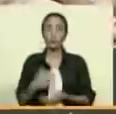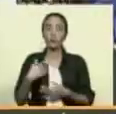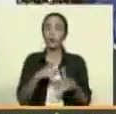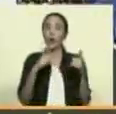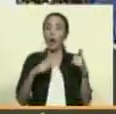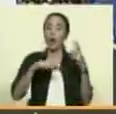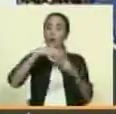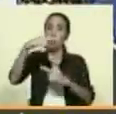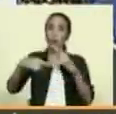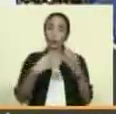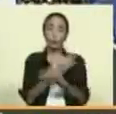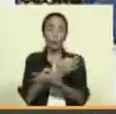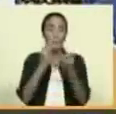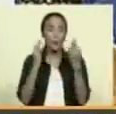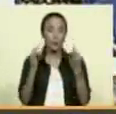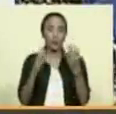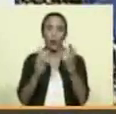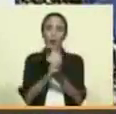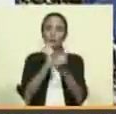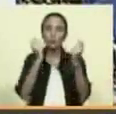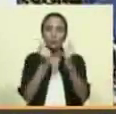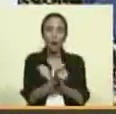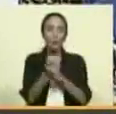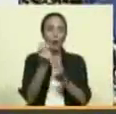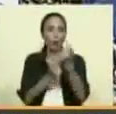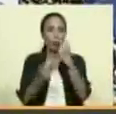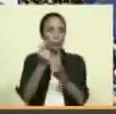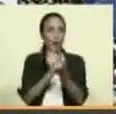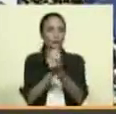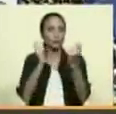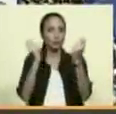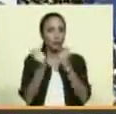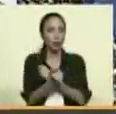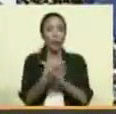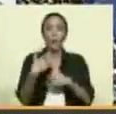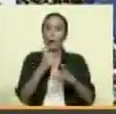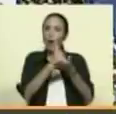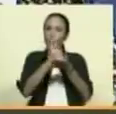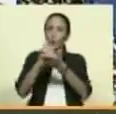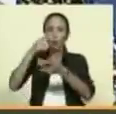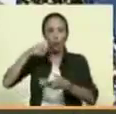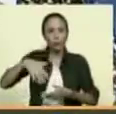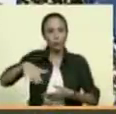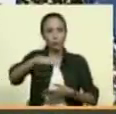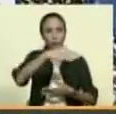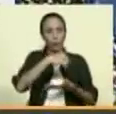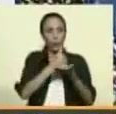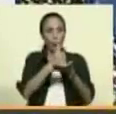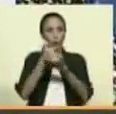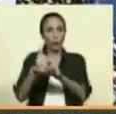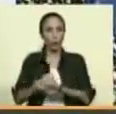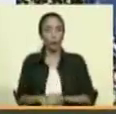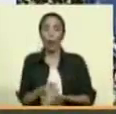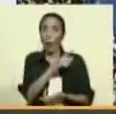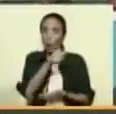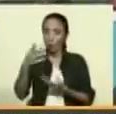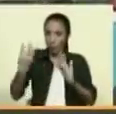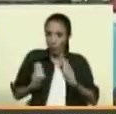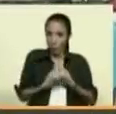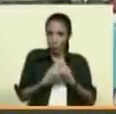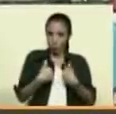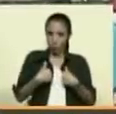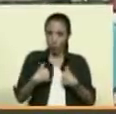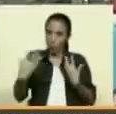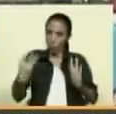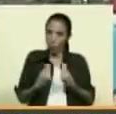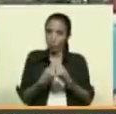gran revolución económica productiva para satisfacer las necesidades del pueblo. ¿Ustedes me van a acompañar